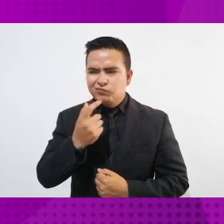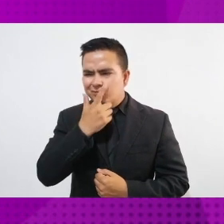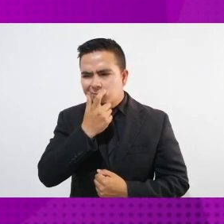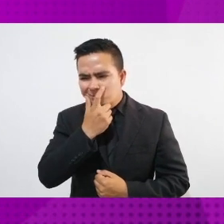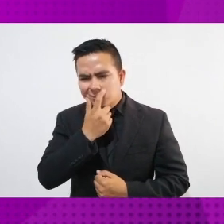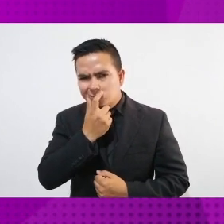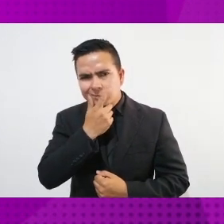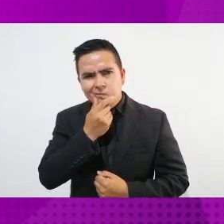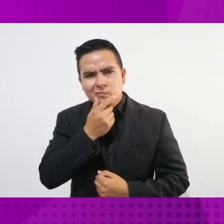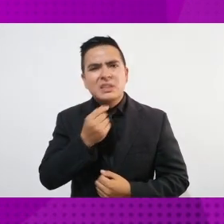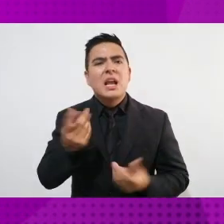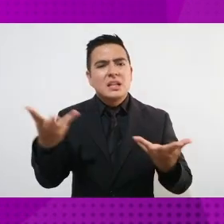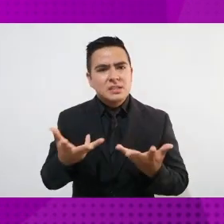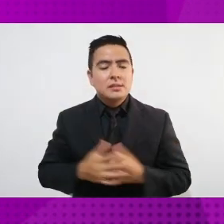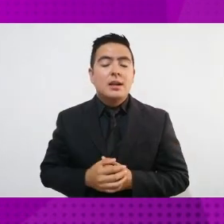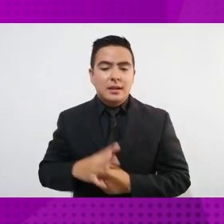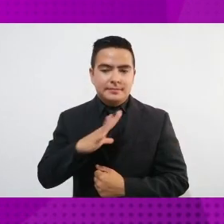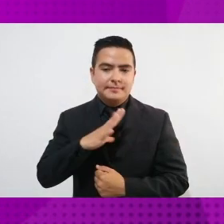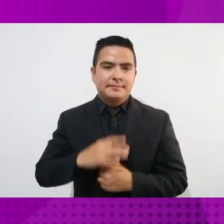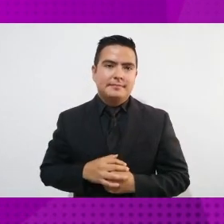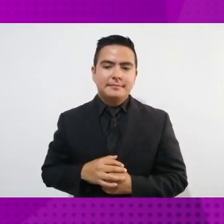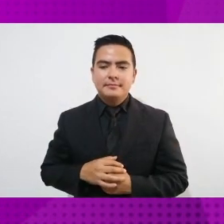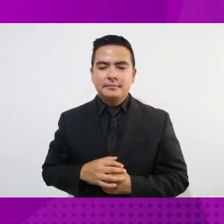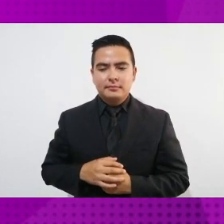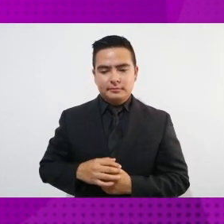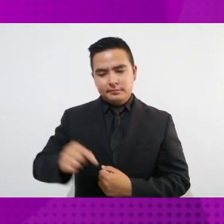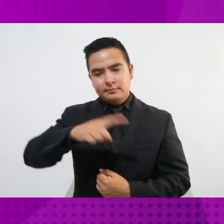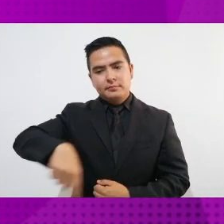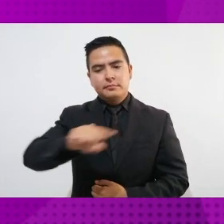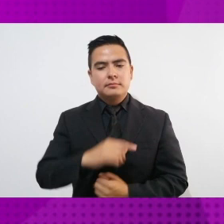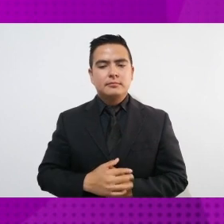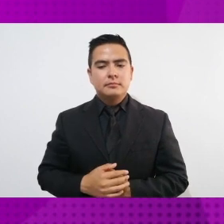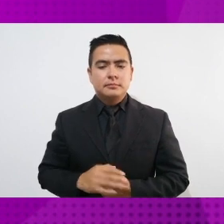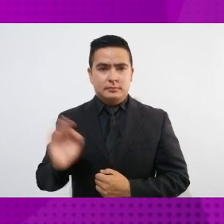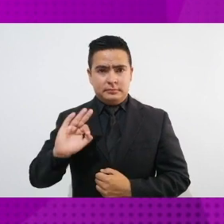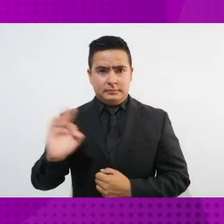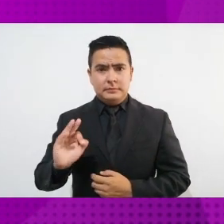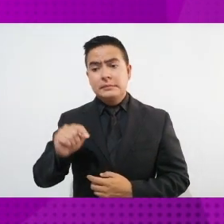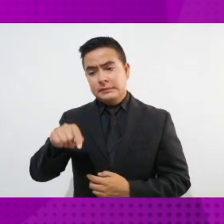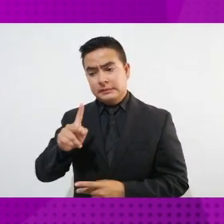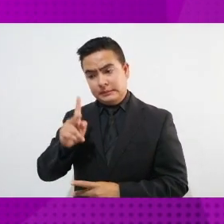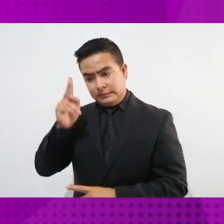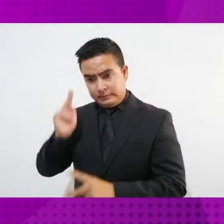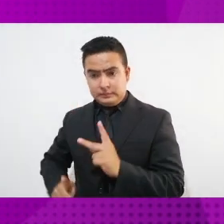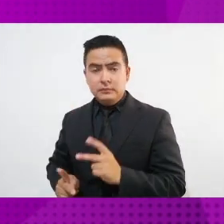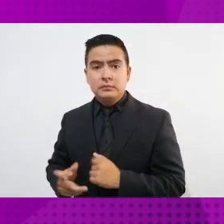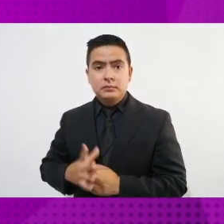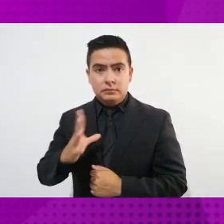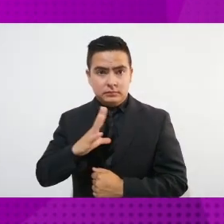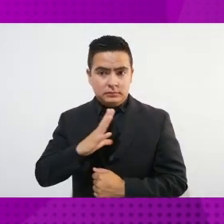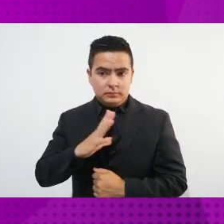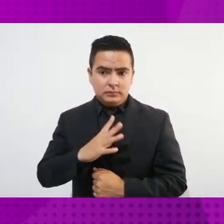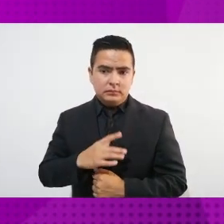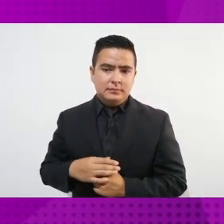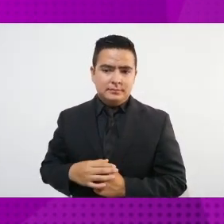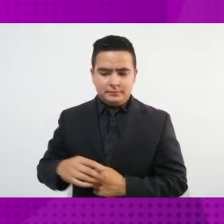que es la imposibilidad de que de una prórroga del mandato representativo